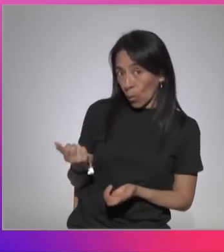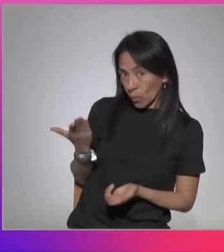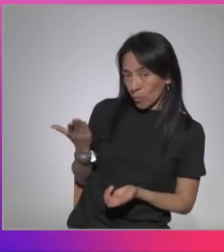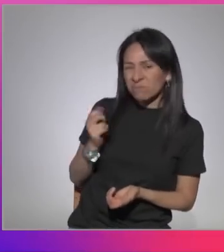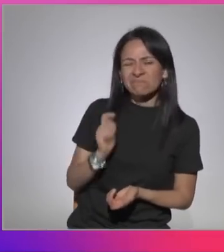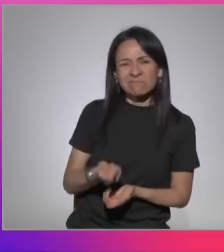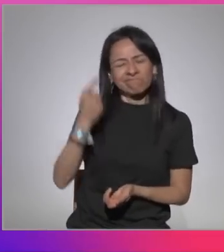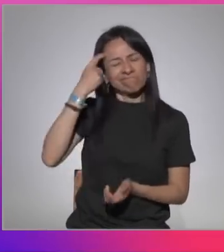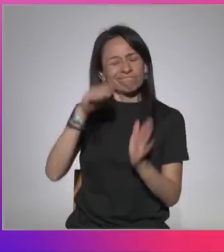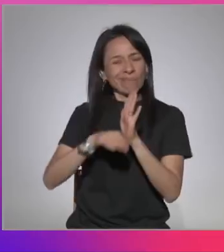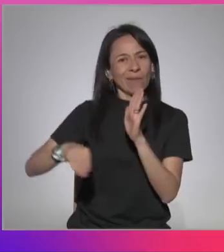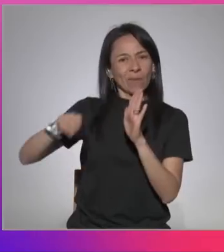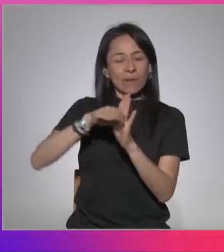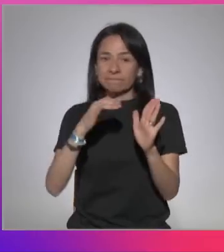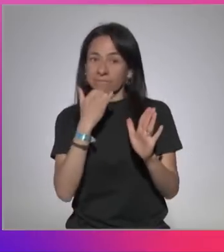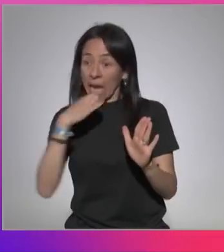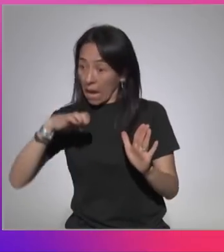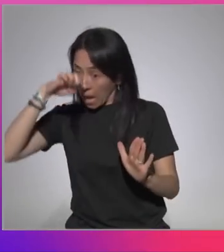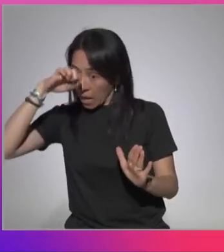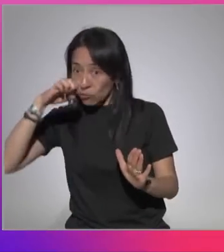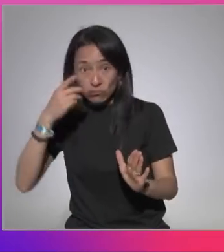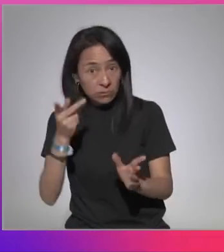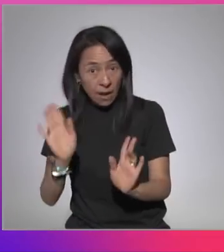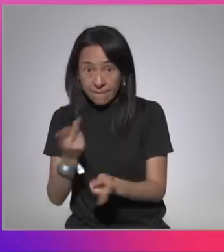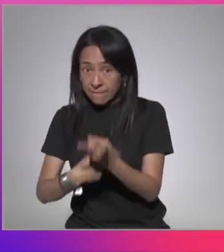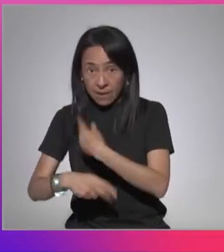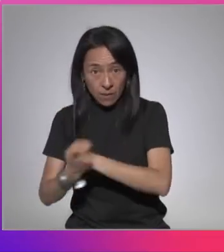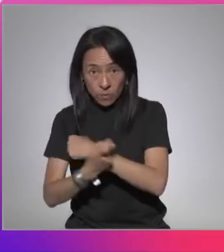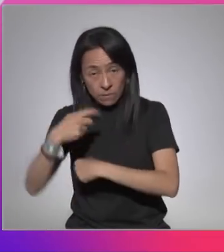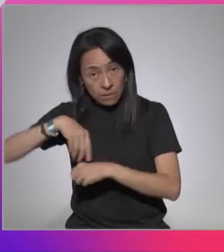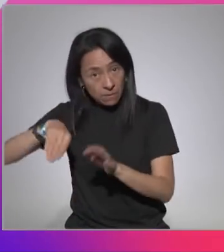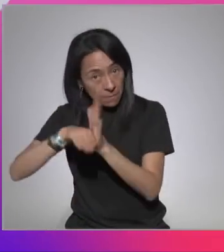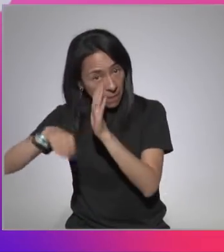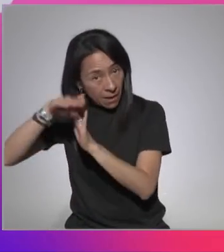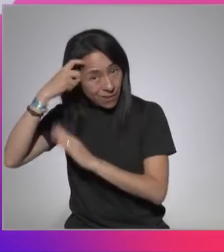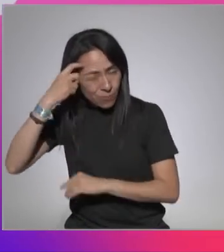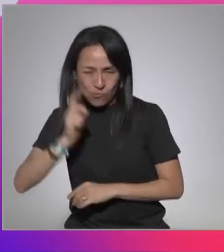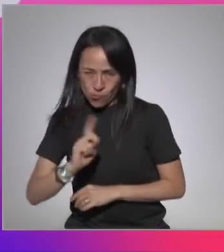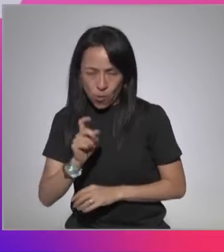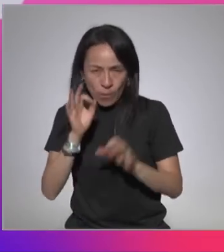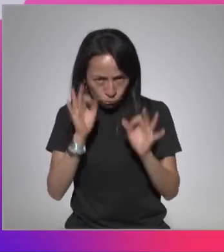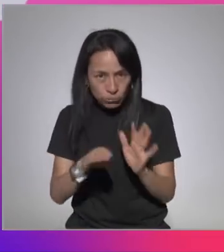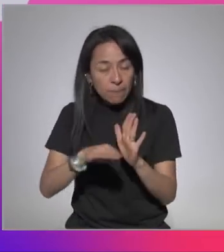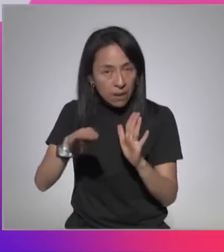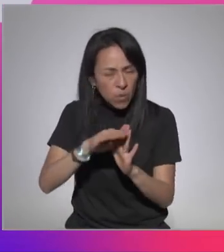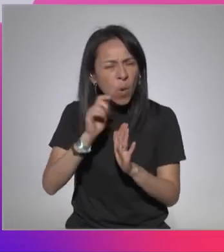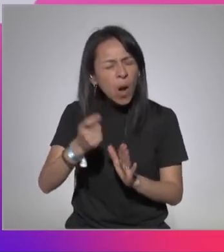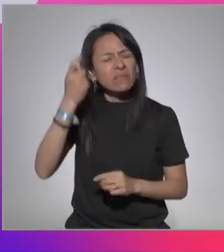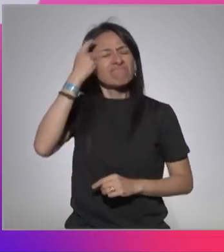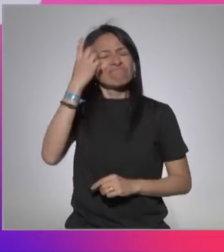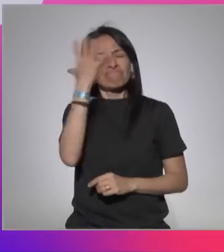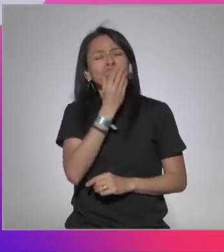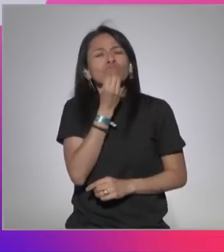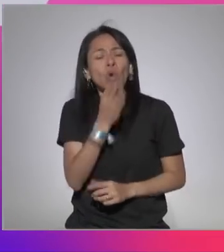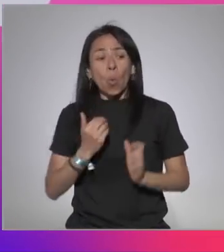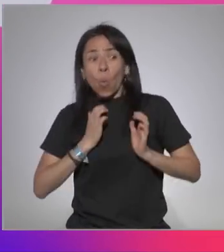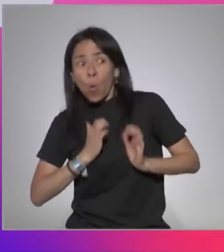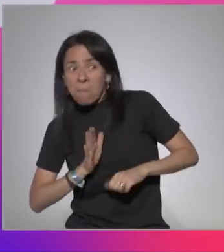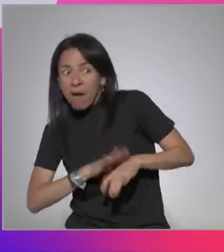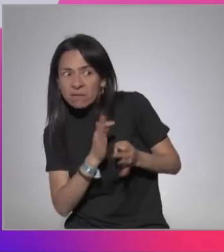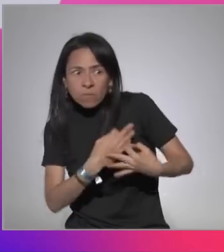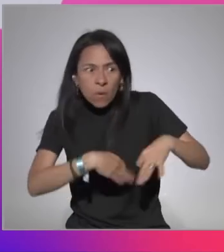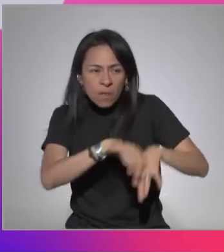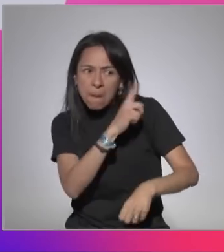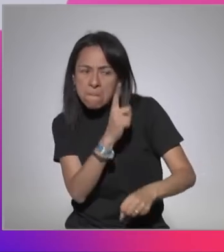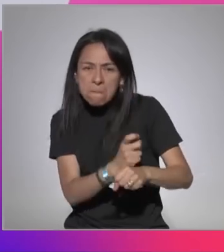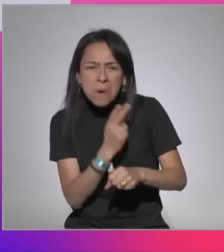edad no es madurez, se vive de una forma bonita, donde el físico no es lo más importante. Se aprecian muchas